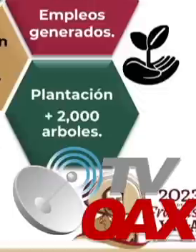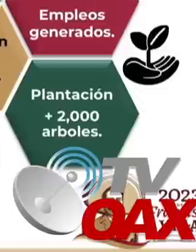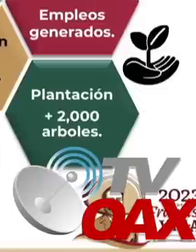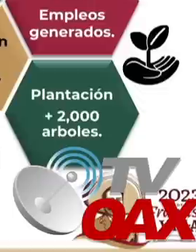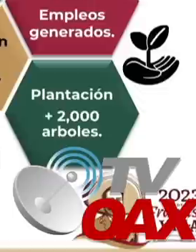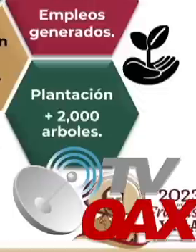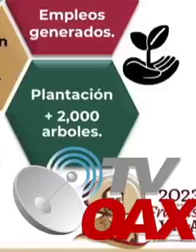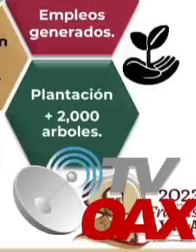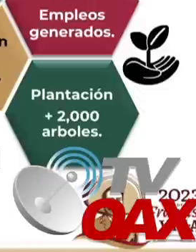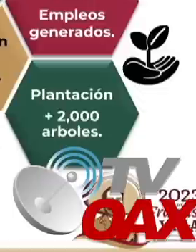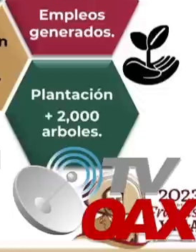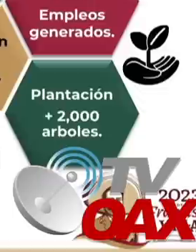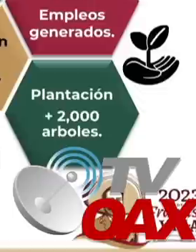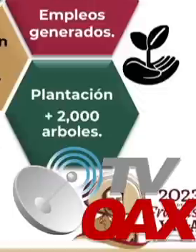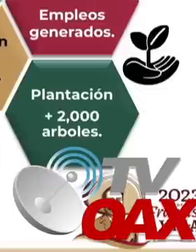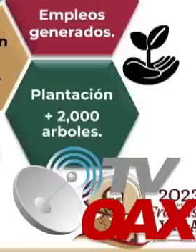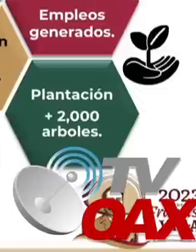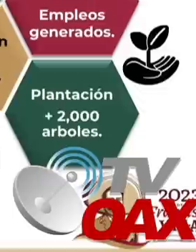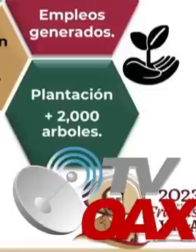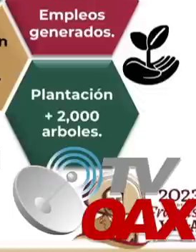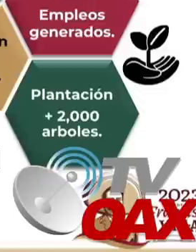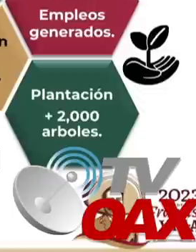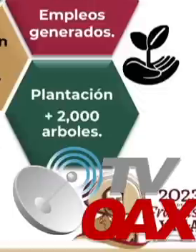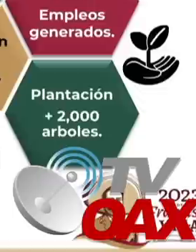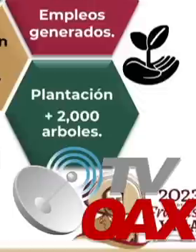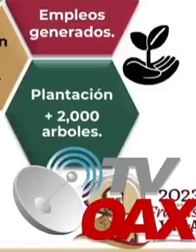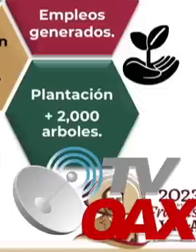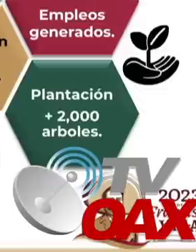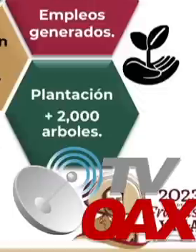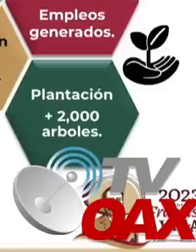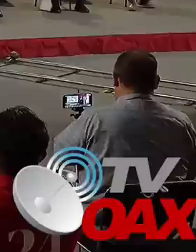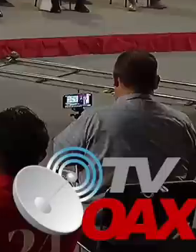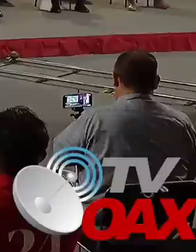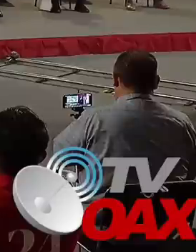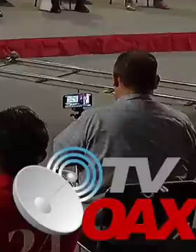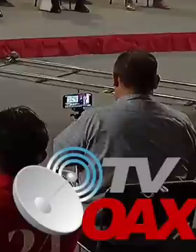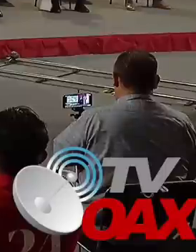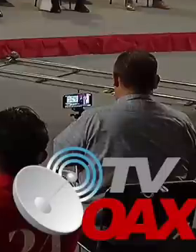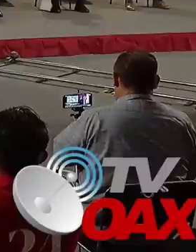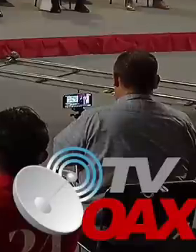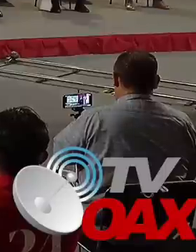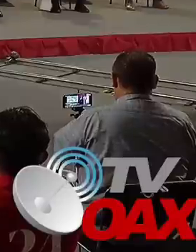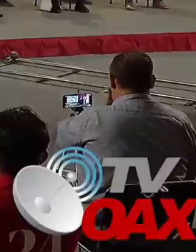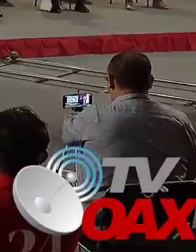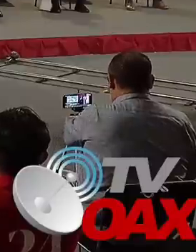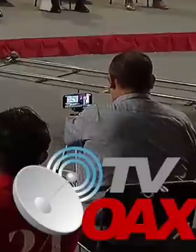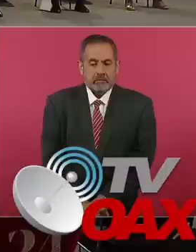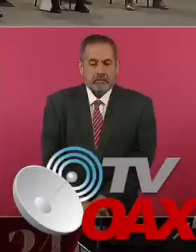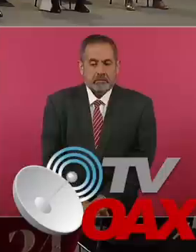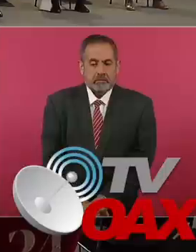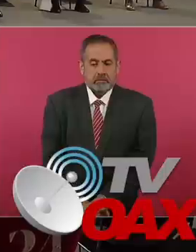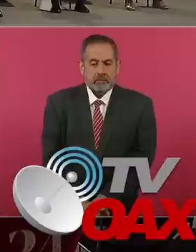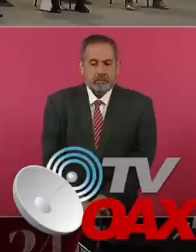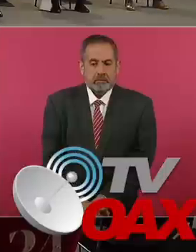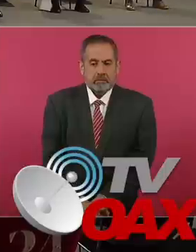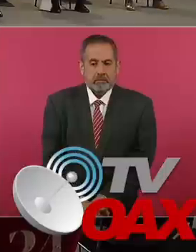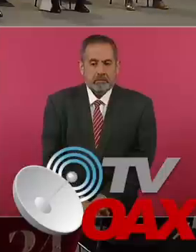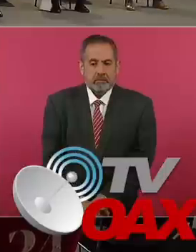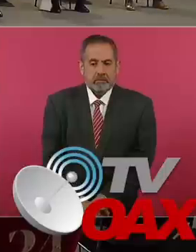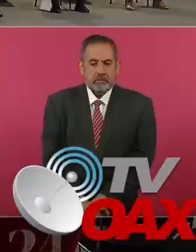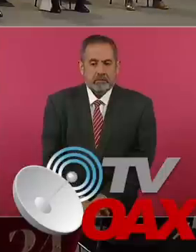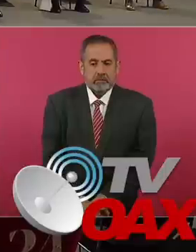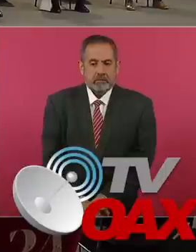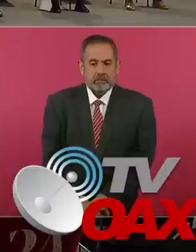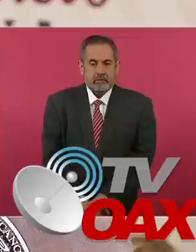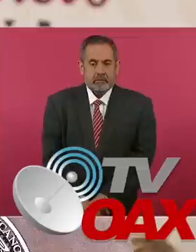la de capacitación para el personal que elaborará en el tren. La obra presenta un avance de 25% y se ejecutan trabajos de